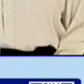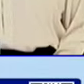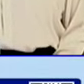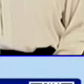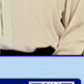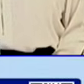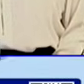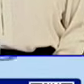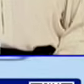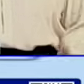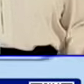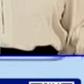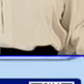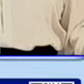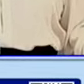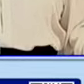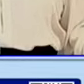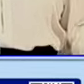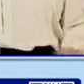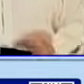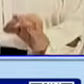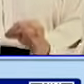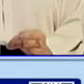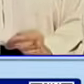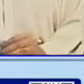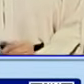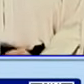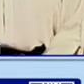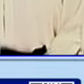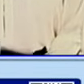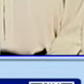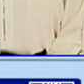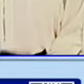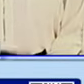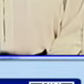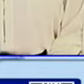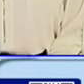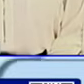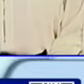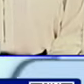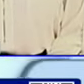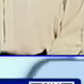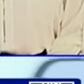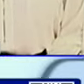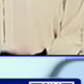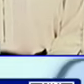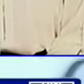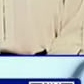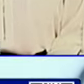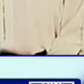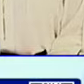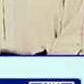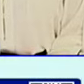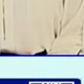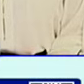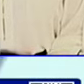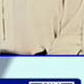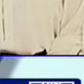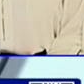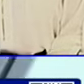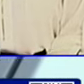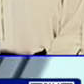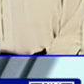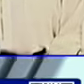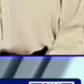En Cochabamba tenemos un puente nuevo que está a punto de ser terminado. Se trata de la reposición de la plataforma del